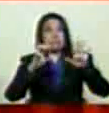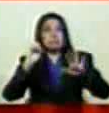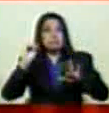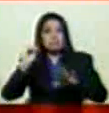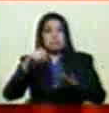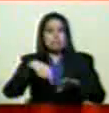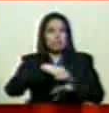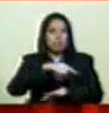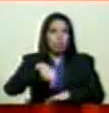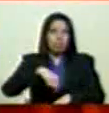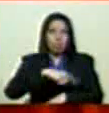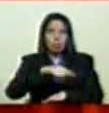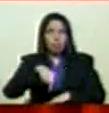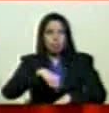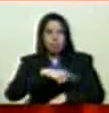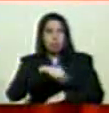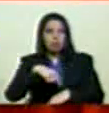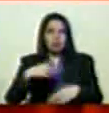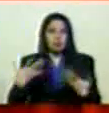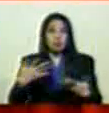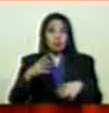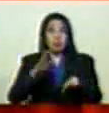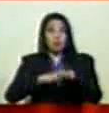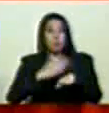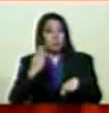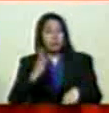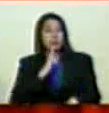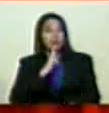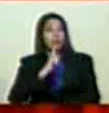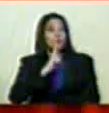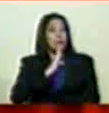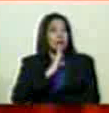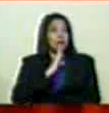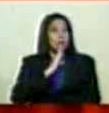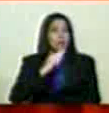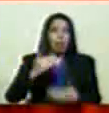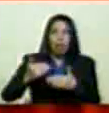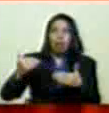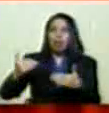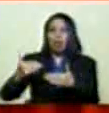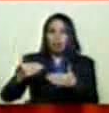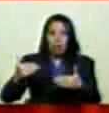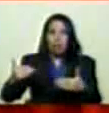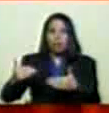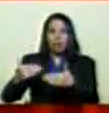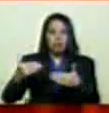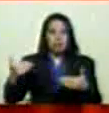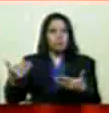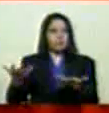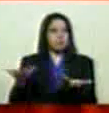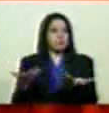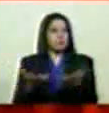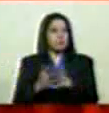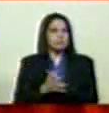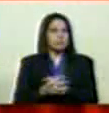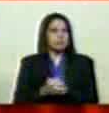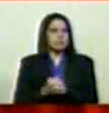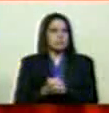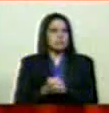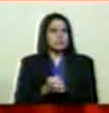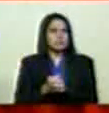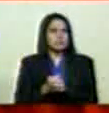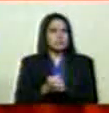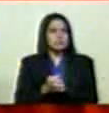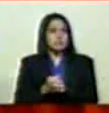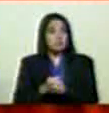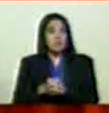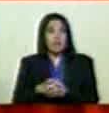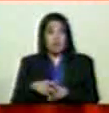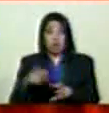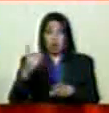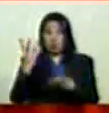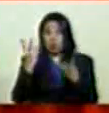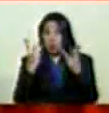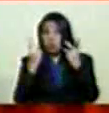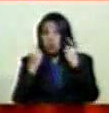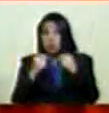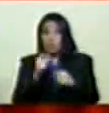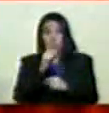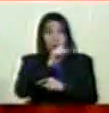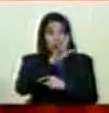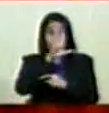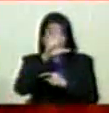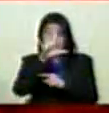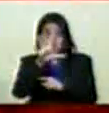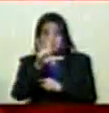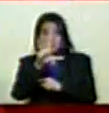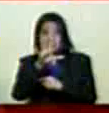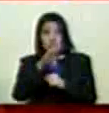días. ¿Por qué? Porque los bancos la echan para atrás. La subasta número 15, lo pongo con